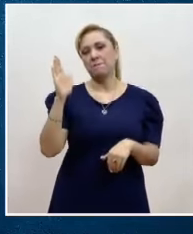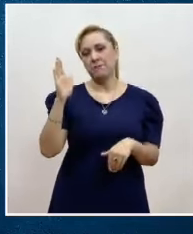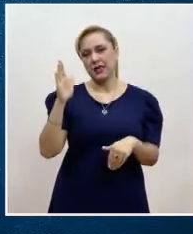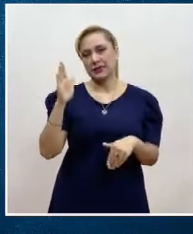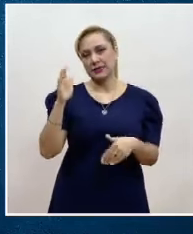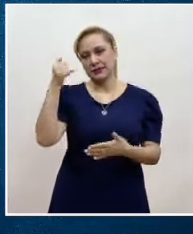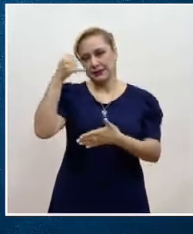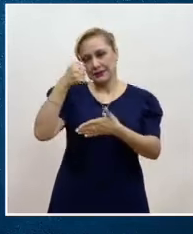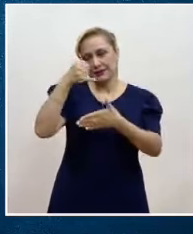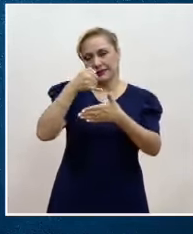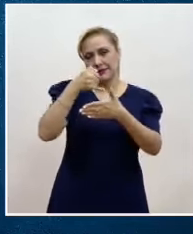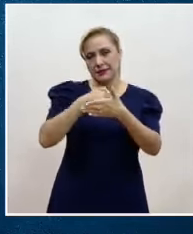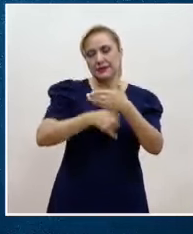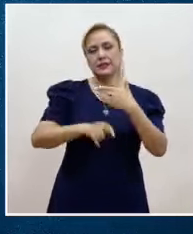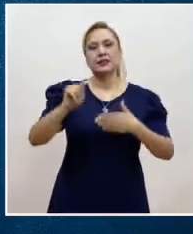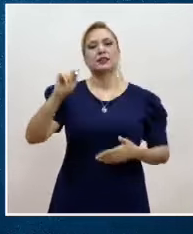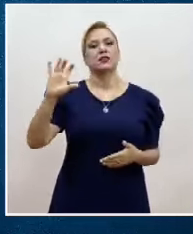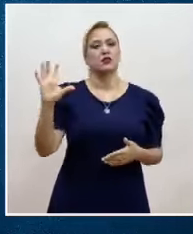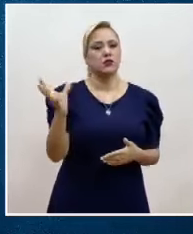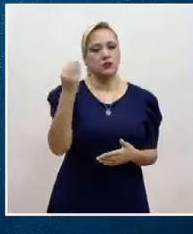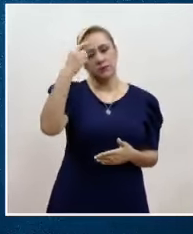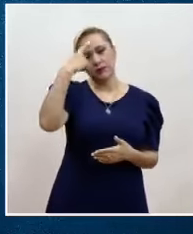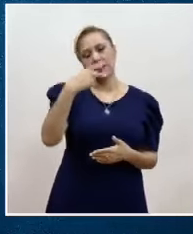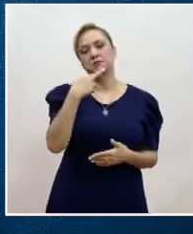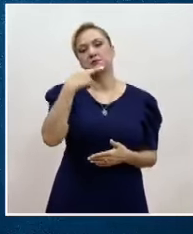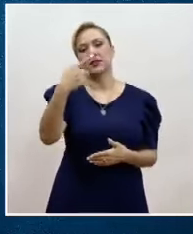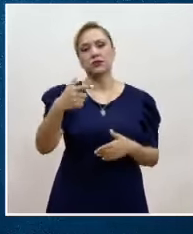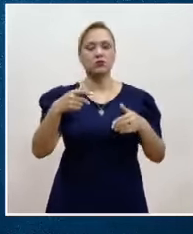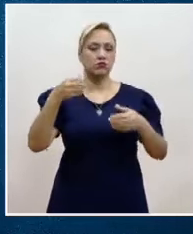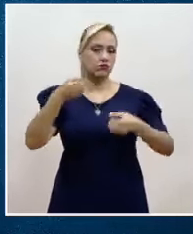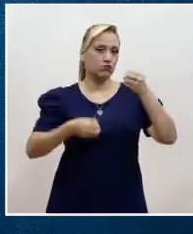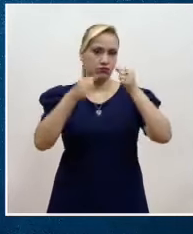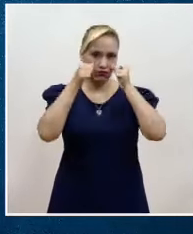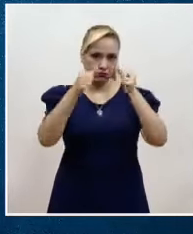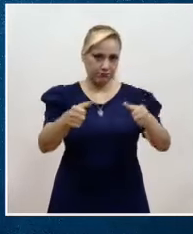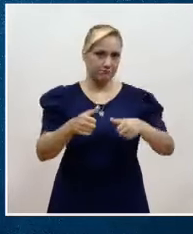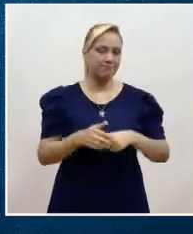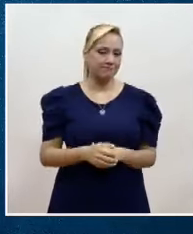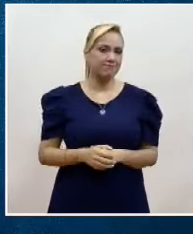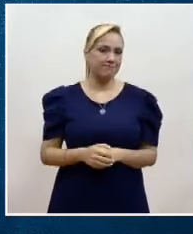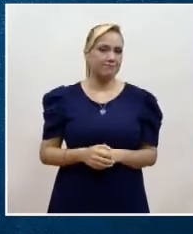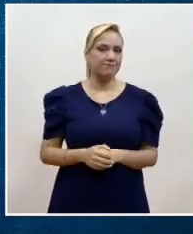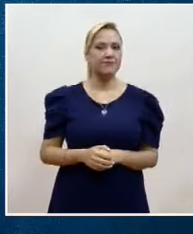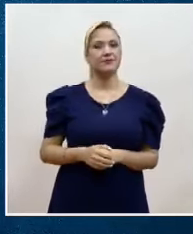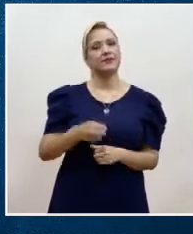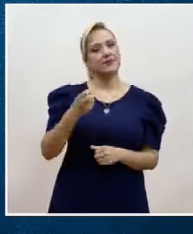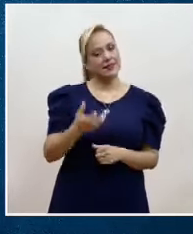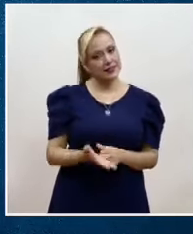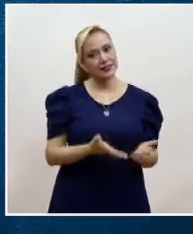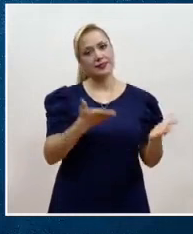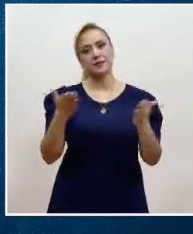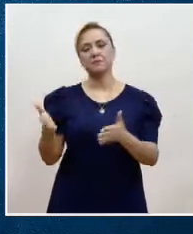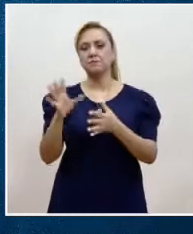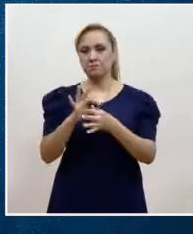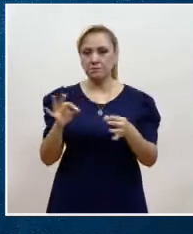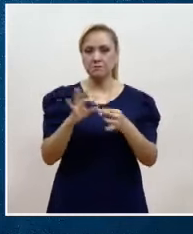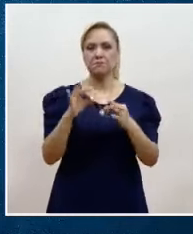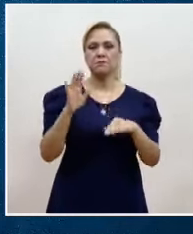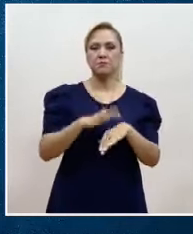lo que implica la tecnología para mejorar el acceso a la justicia. Muy bien. Pues sobre estos temas vamos a seguir